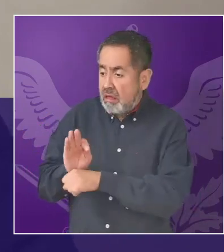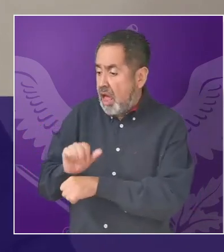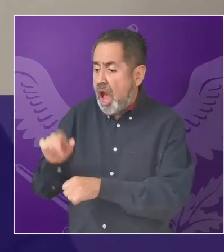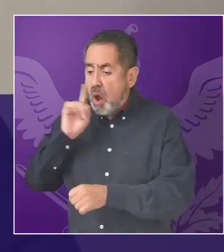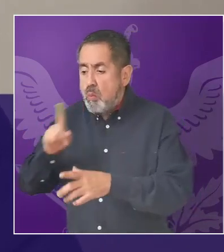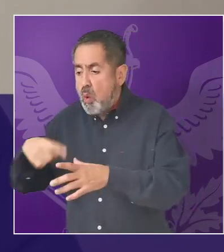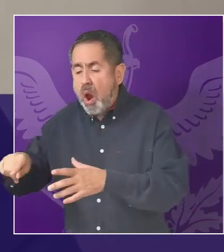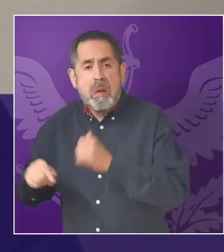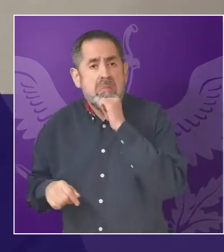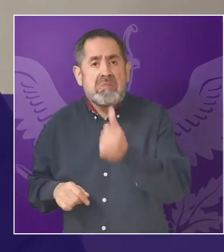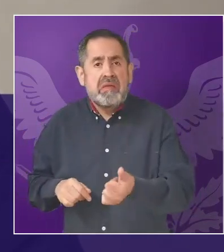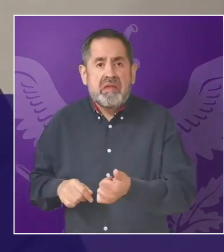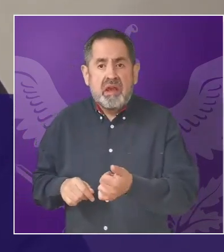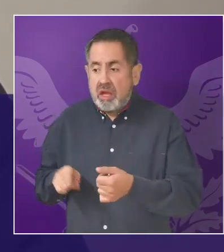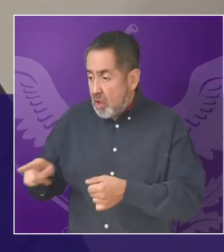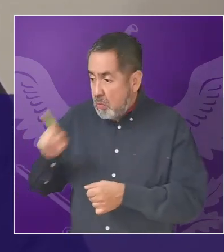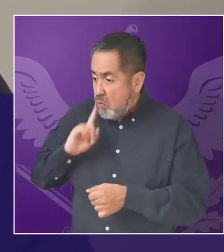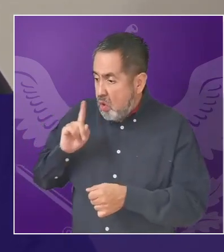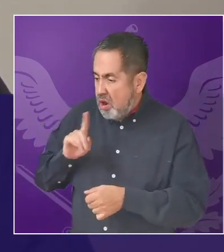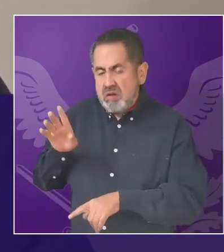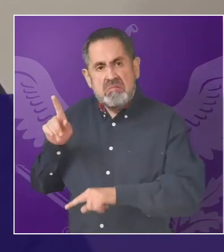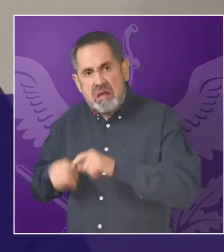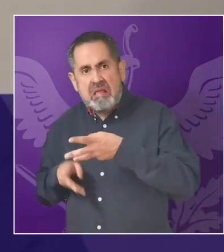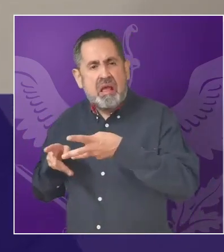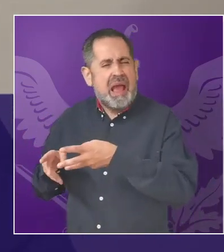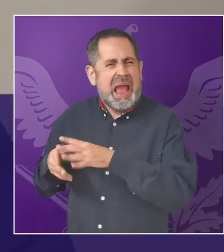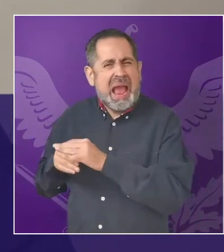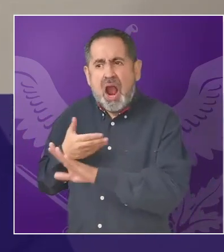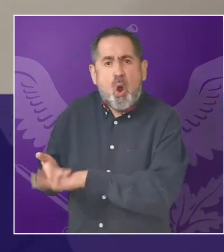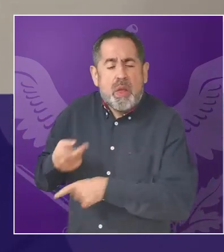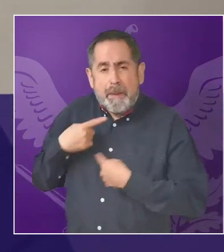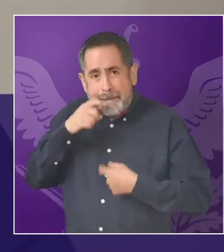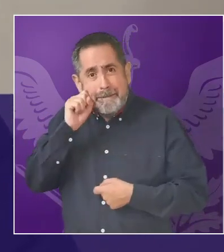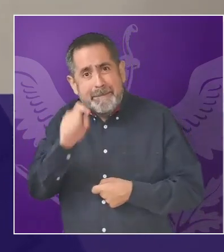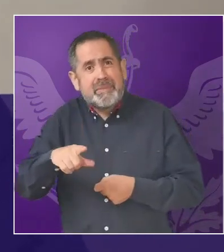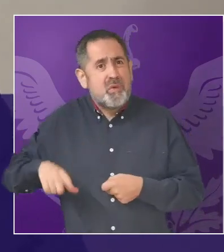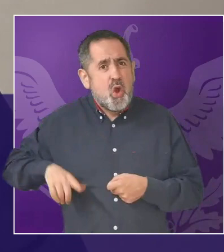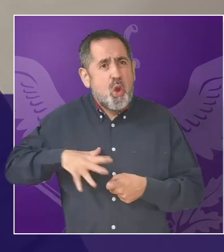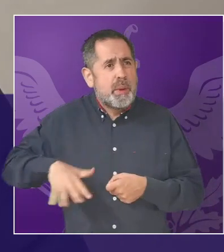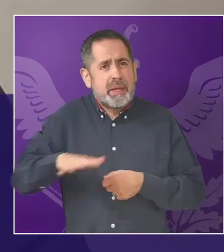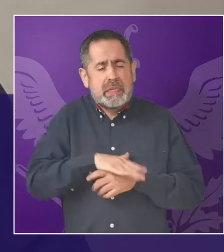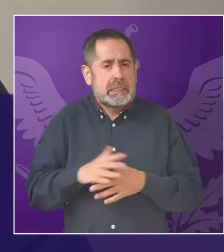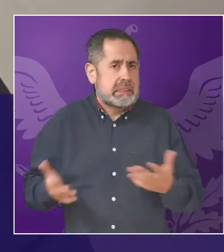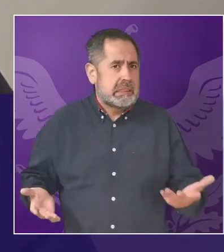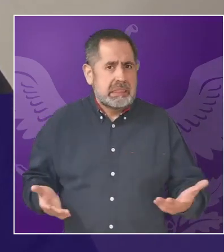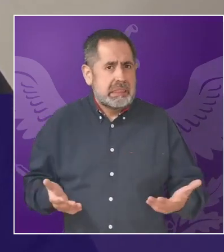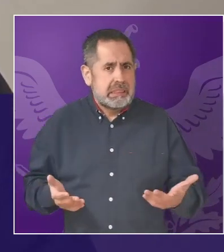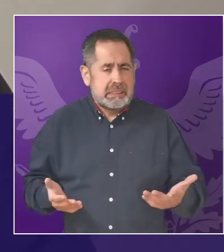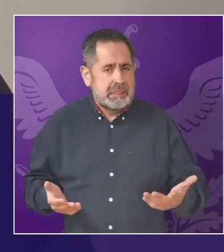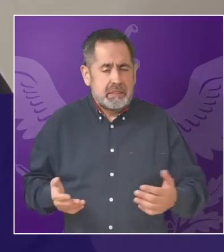quien persigue y criminaliza la defensa y promoción de los derechos humanos.